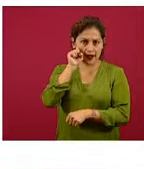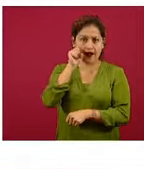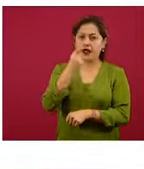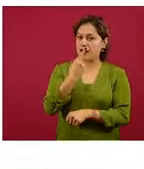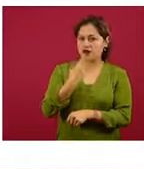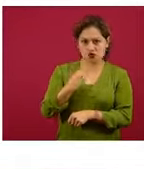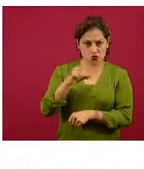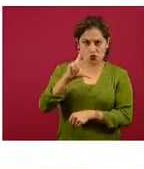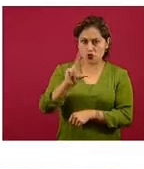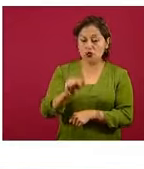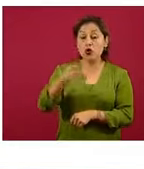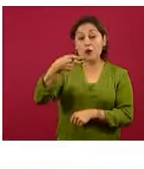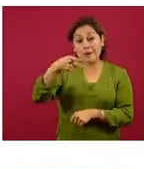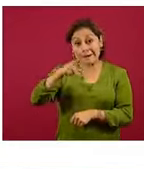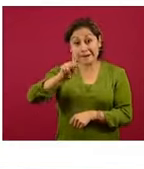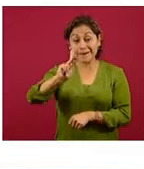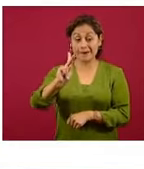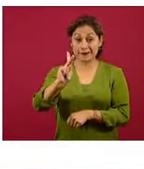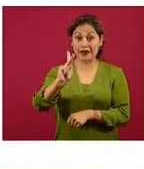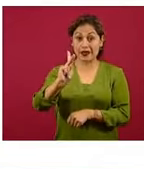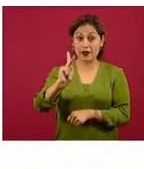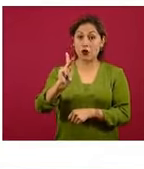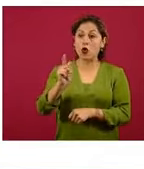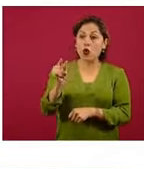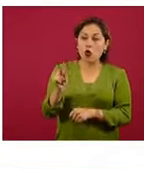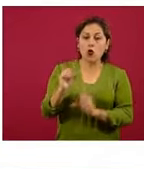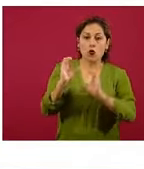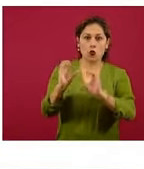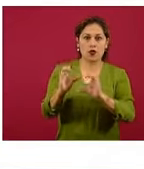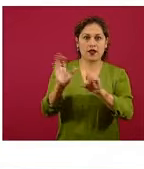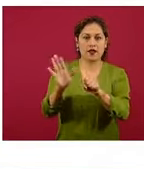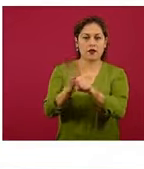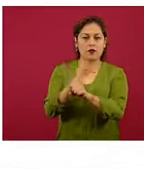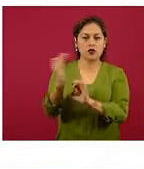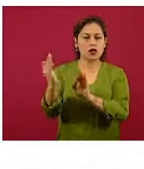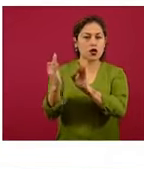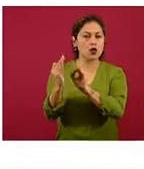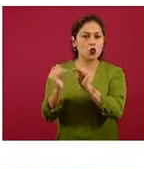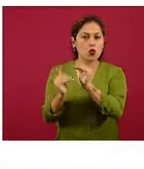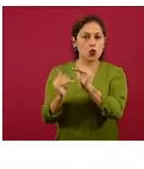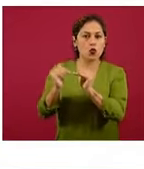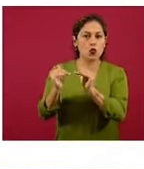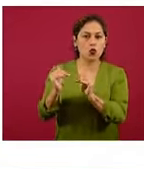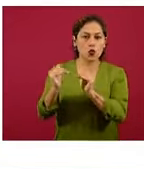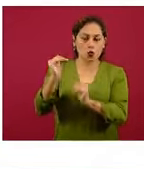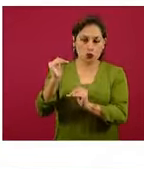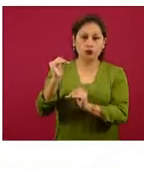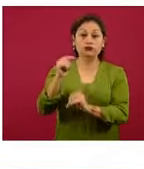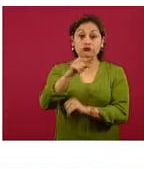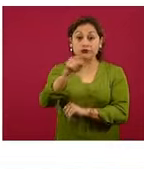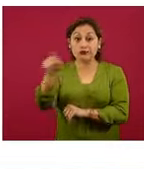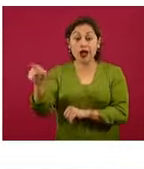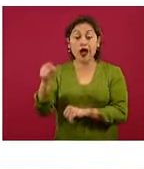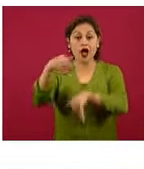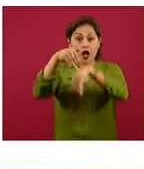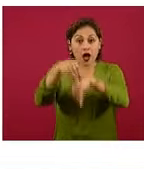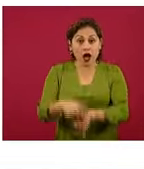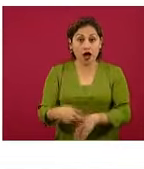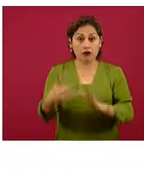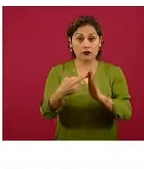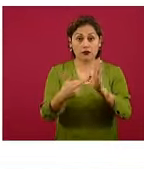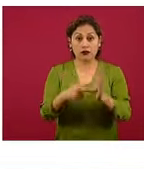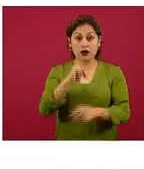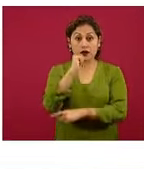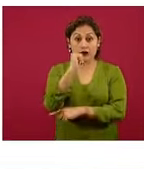este momento más bien tienen una tendencia ascendente, y si no mantienen las medidas y controlan